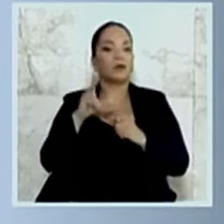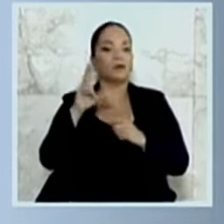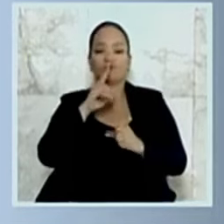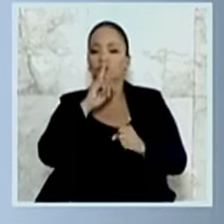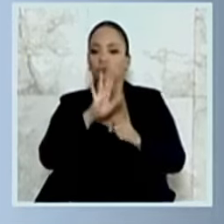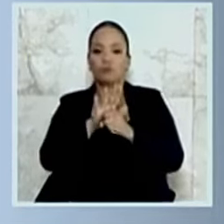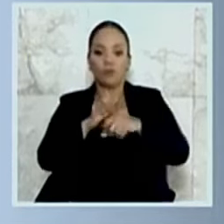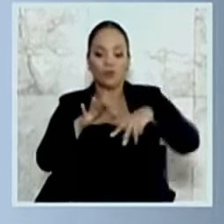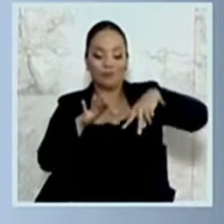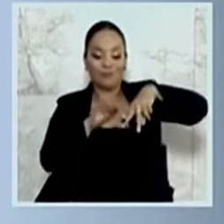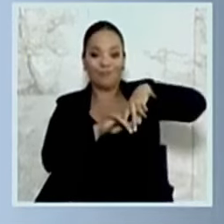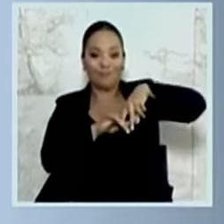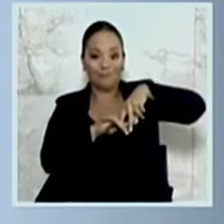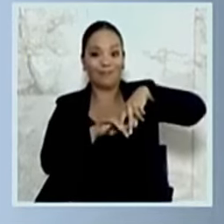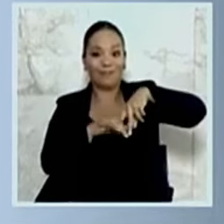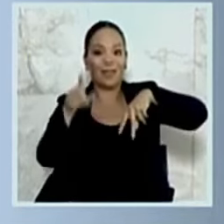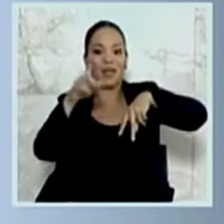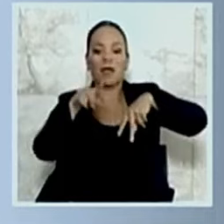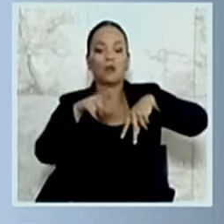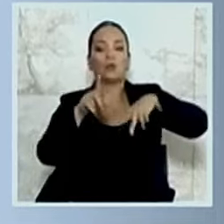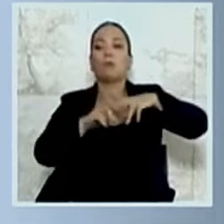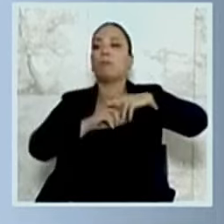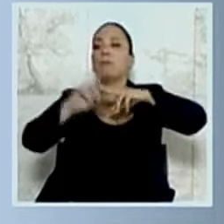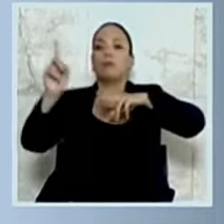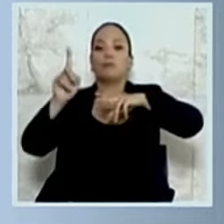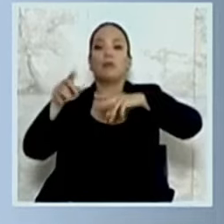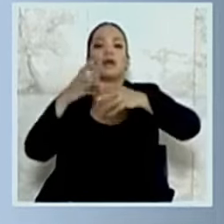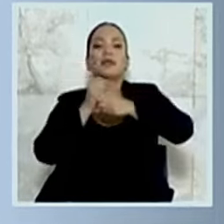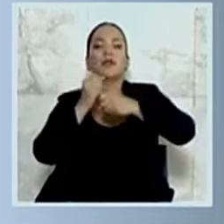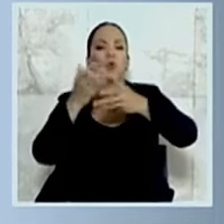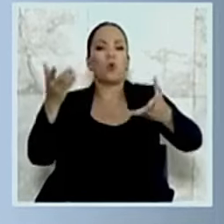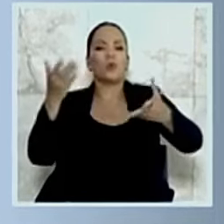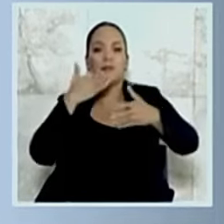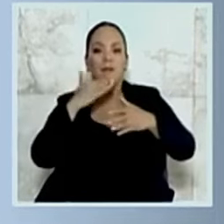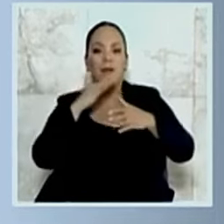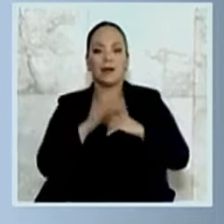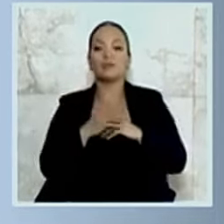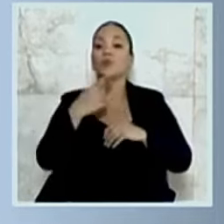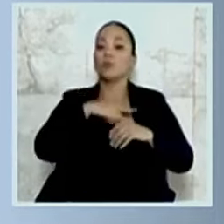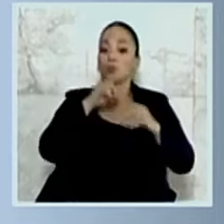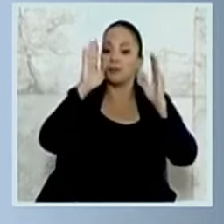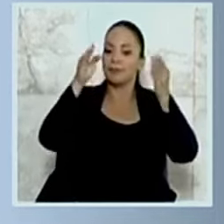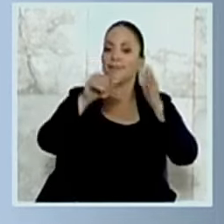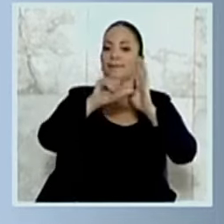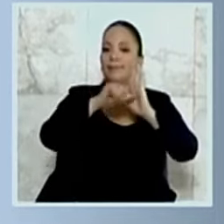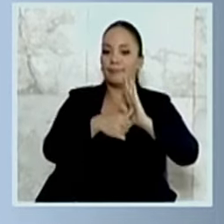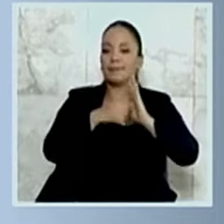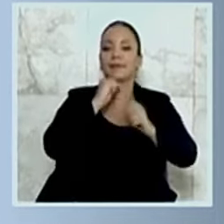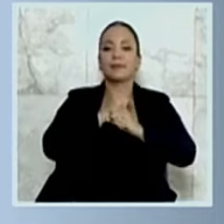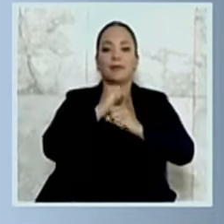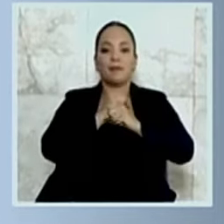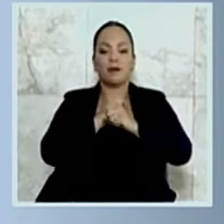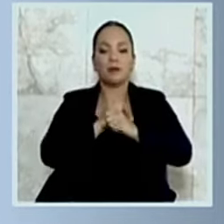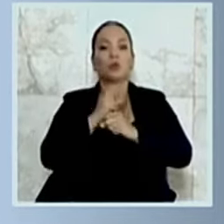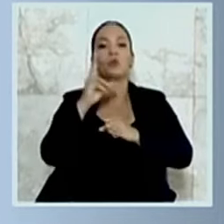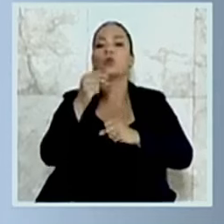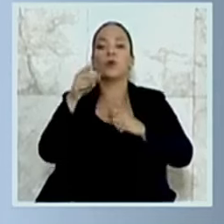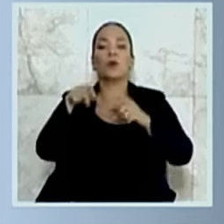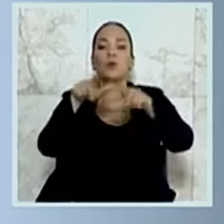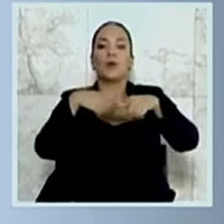conjunto con la fuerza pública y eso también nos permitió detener a personas que estaban incumpliendo el